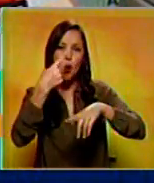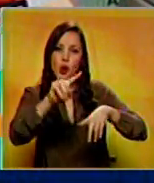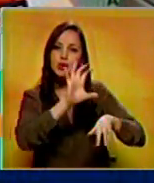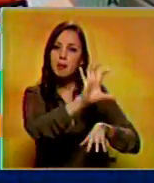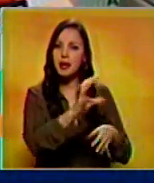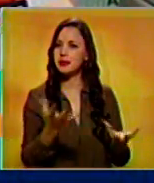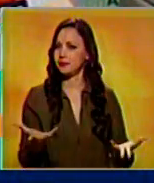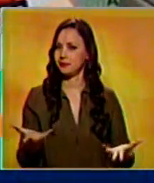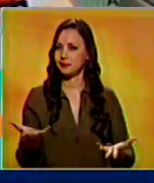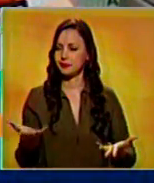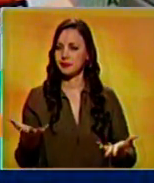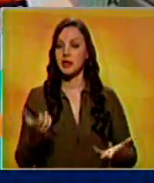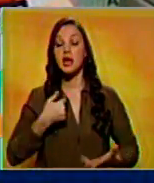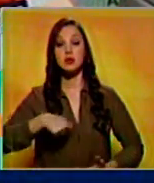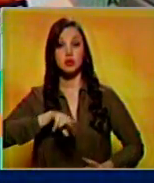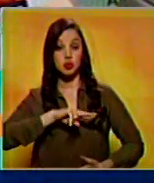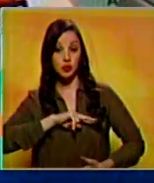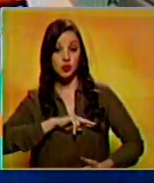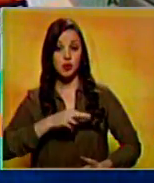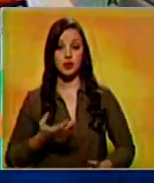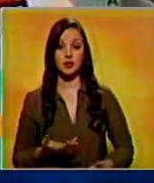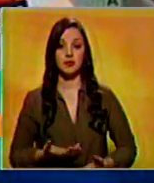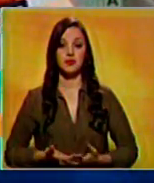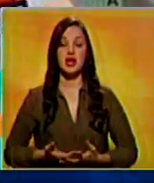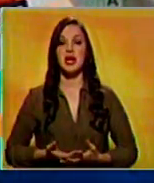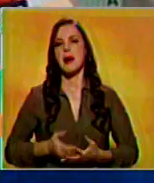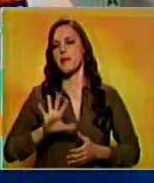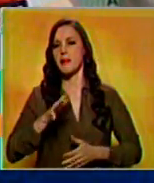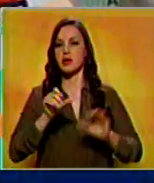estamos cubriendo en un poco más del